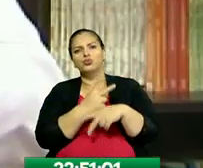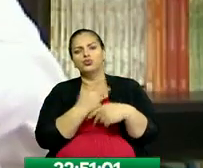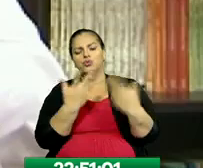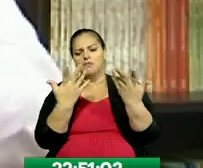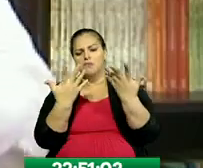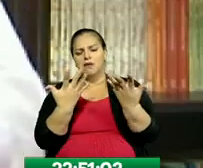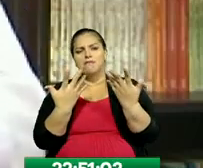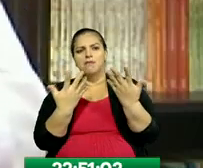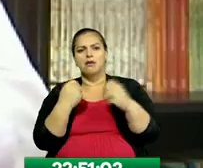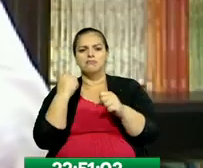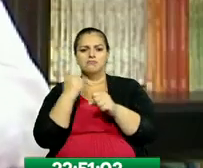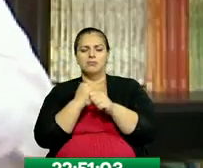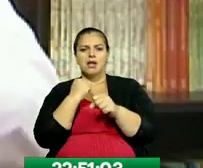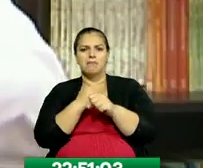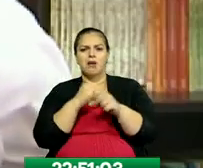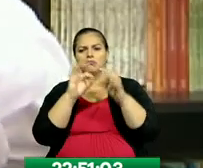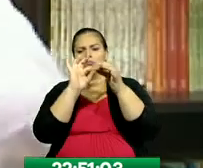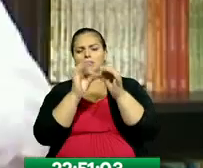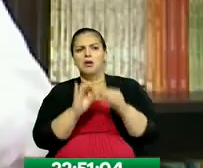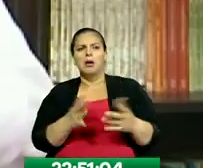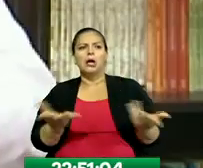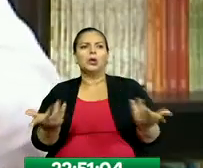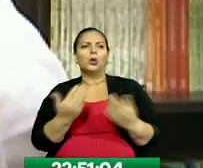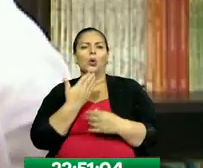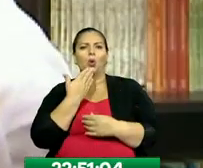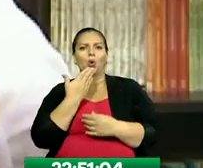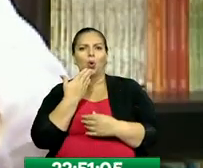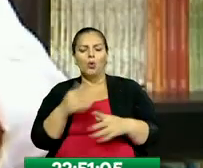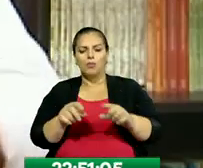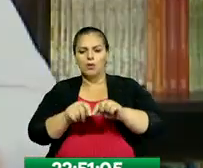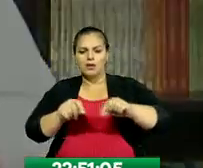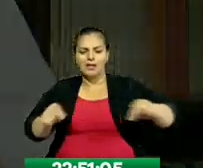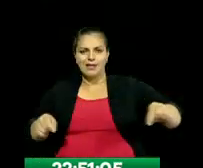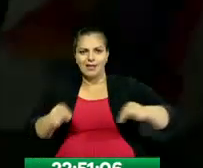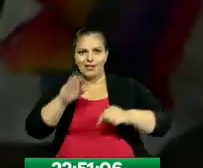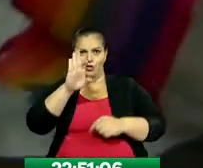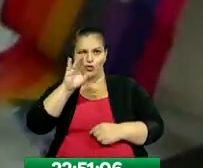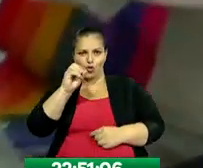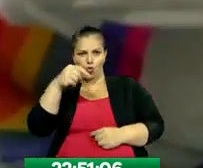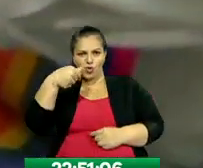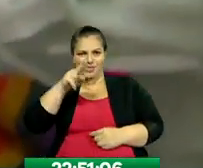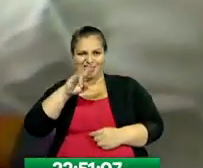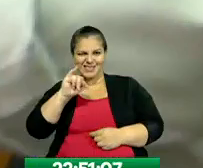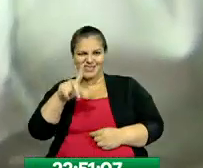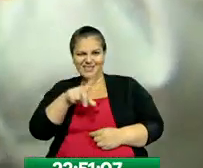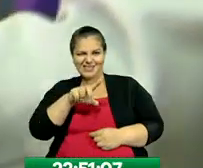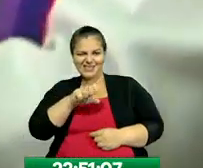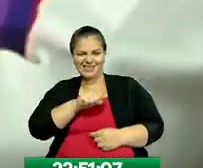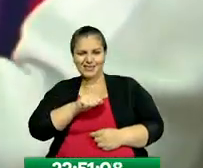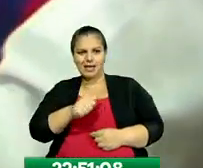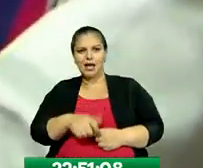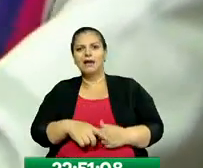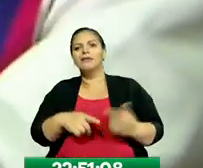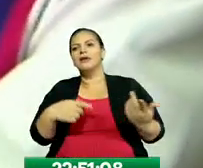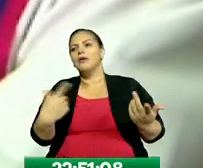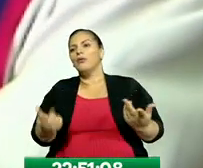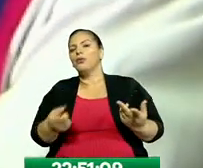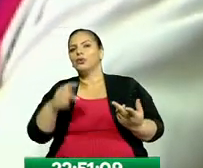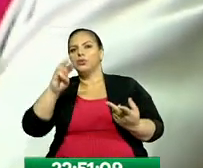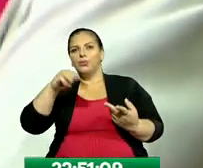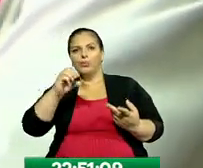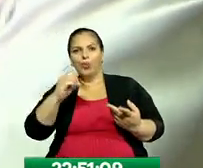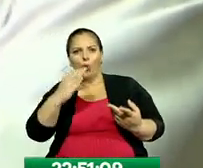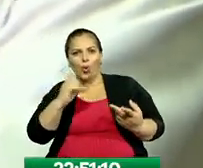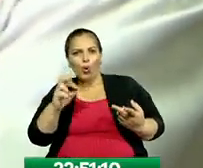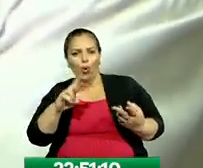en toquilla, mocora, tagua. Este personaje manifiesta que tiene todo el deseo